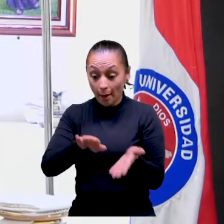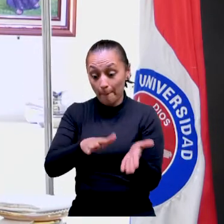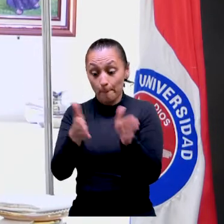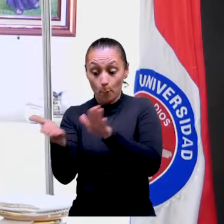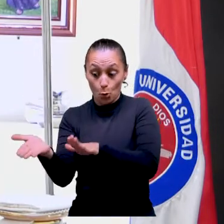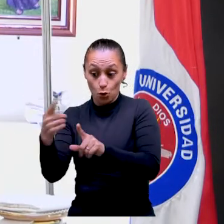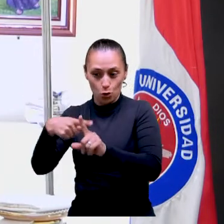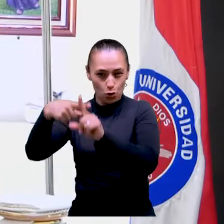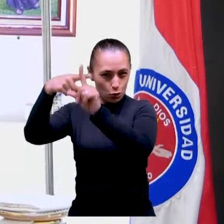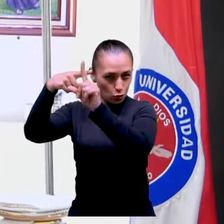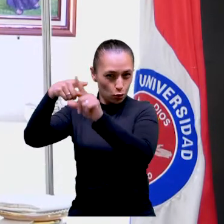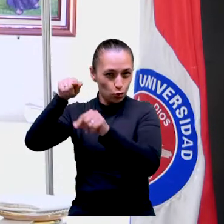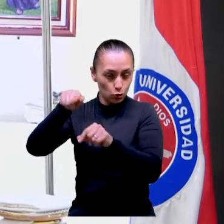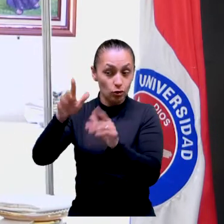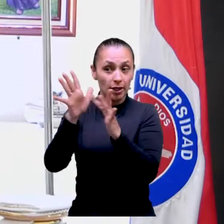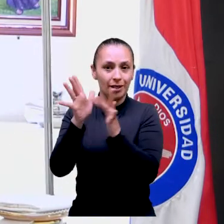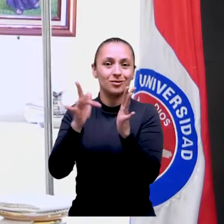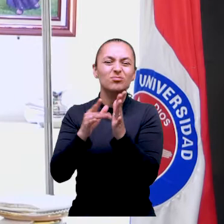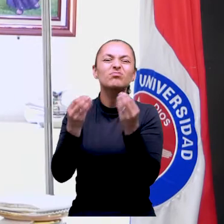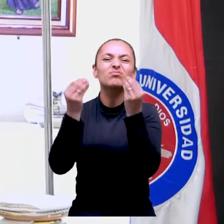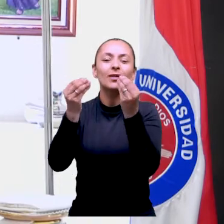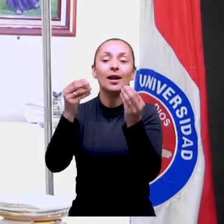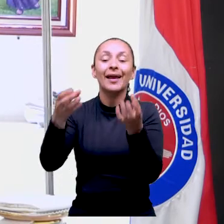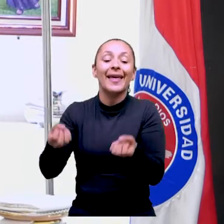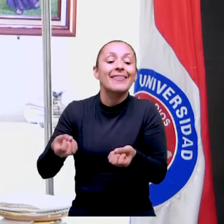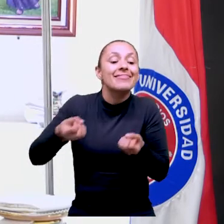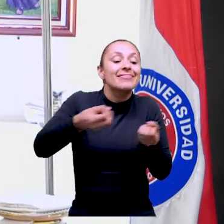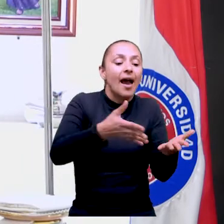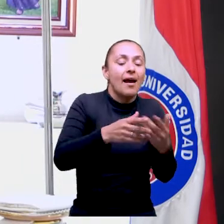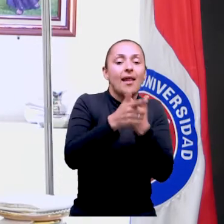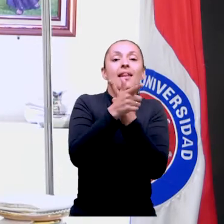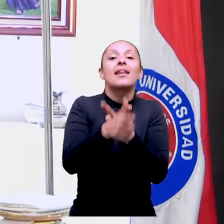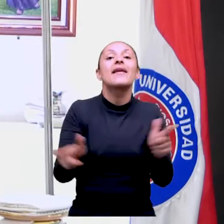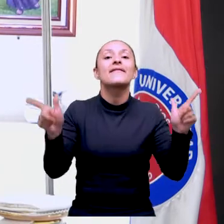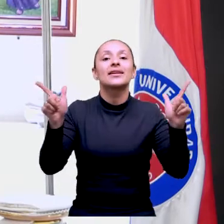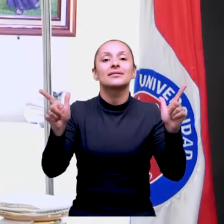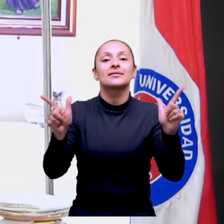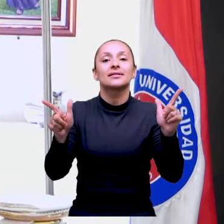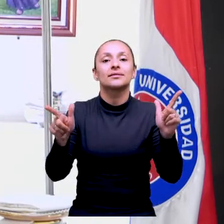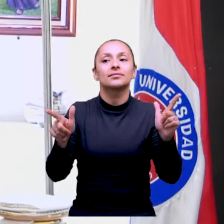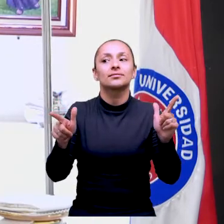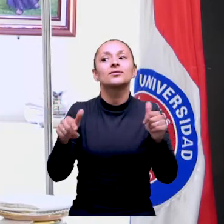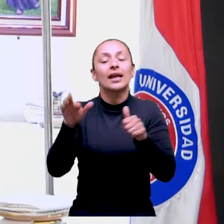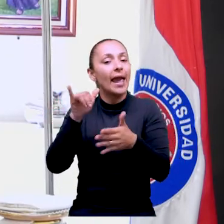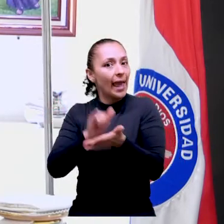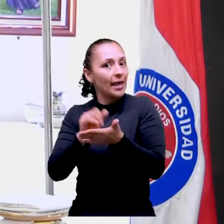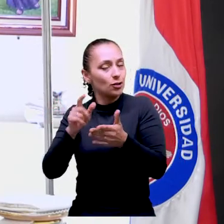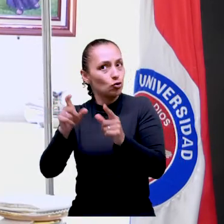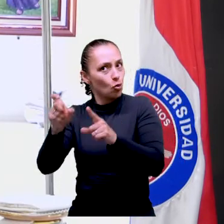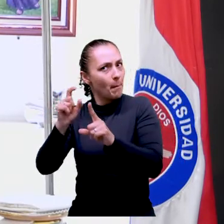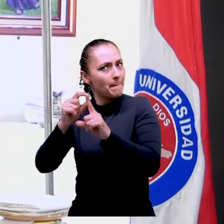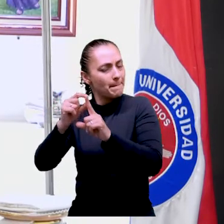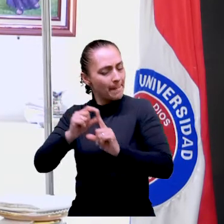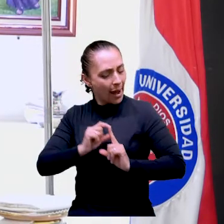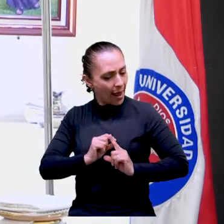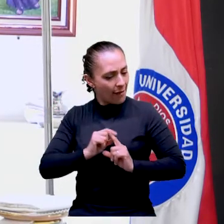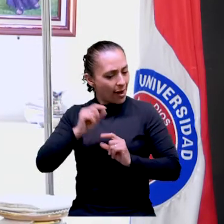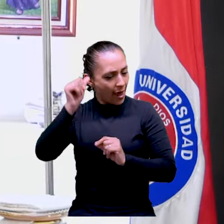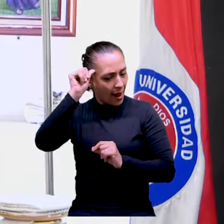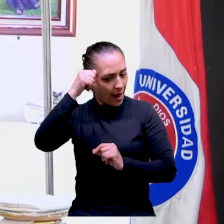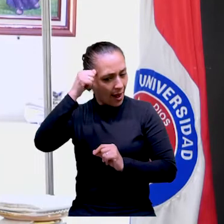porque aquel que murió en la cruz murió para que yo fuera libre entonces